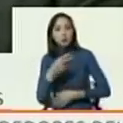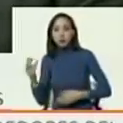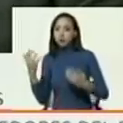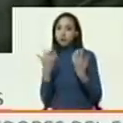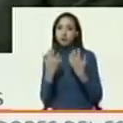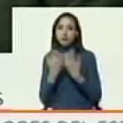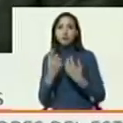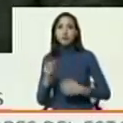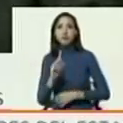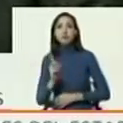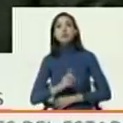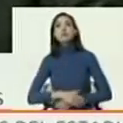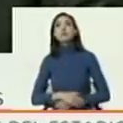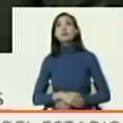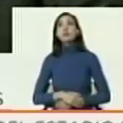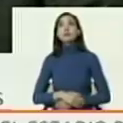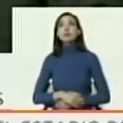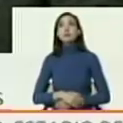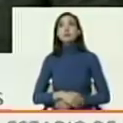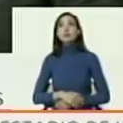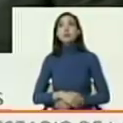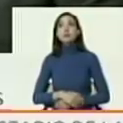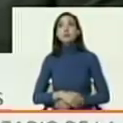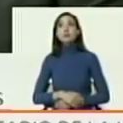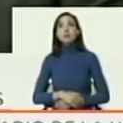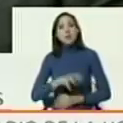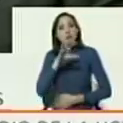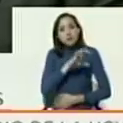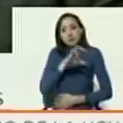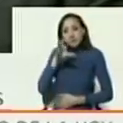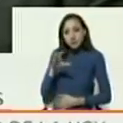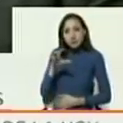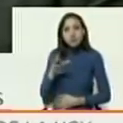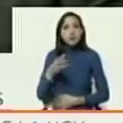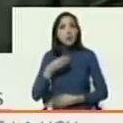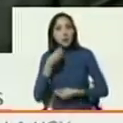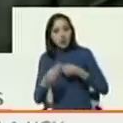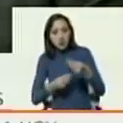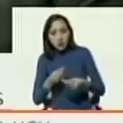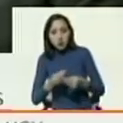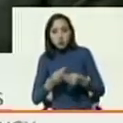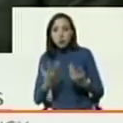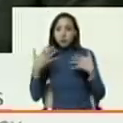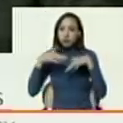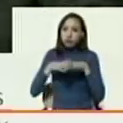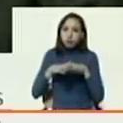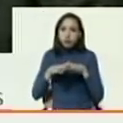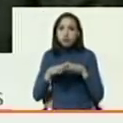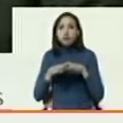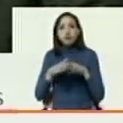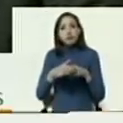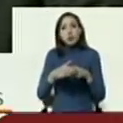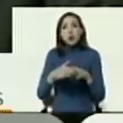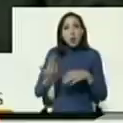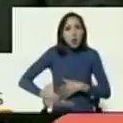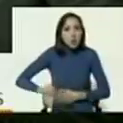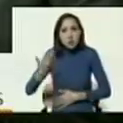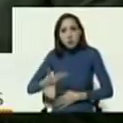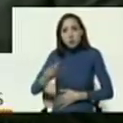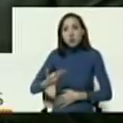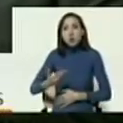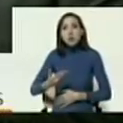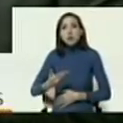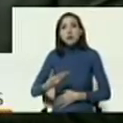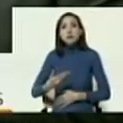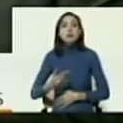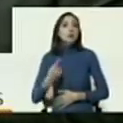El multilateralismo, señor presidente, es más que la acción conjunta. Se trata del instrumento más poderoso y legítimo,